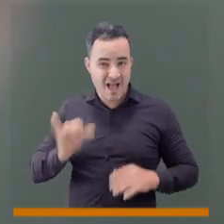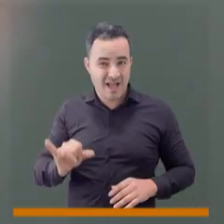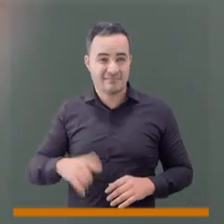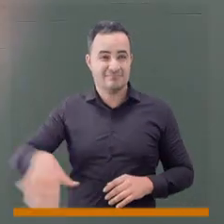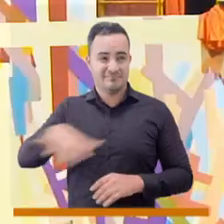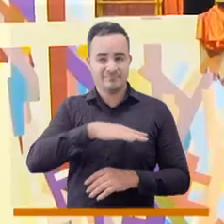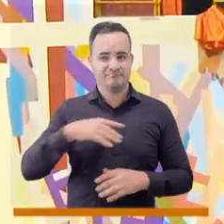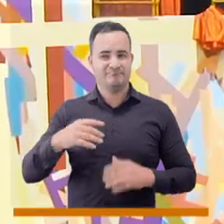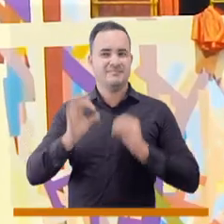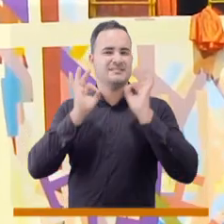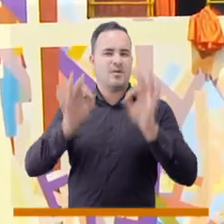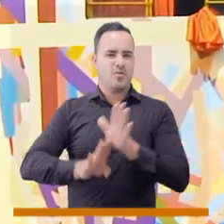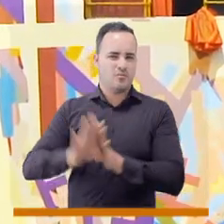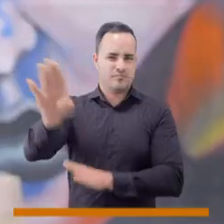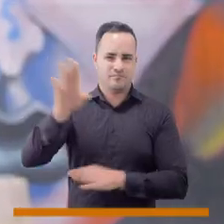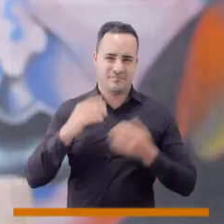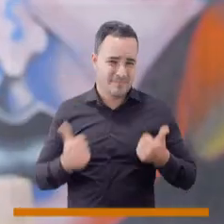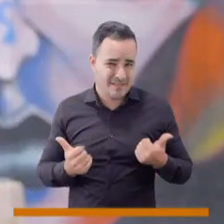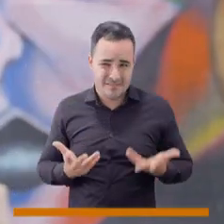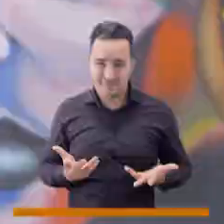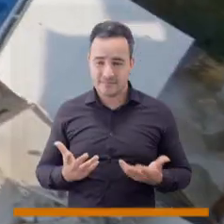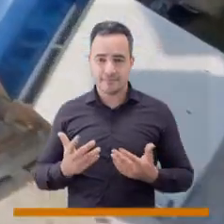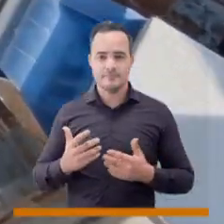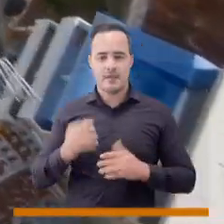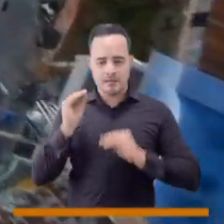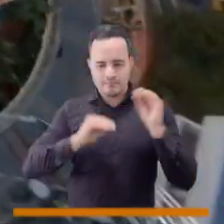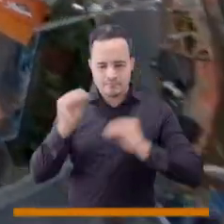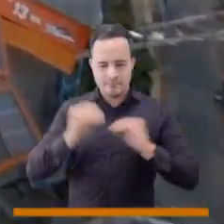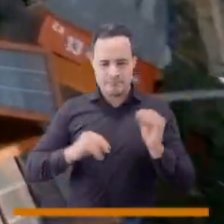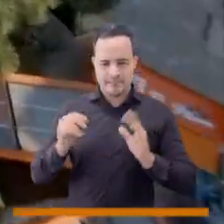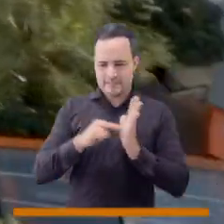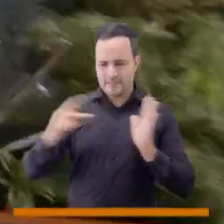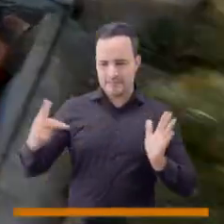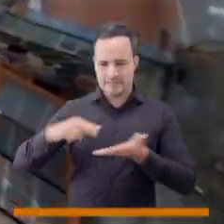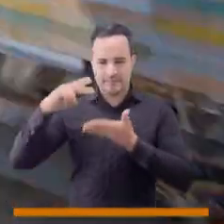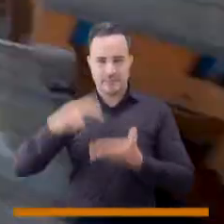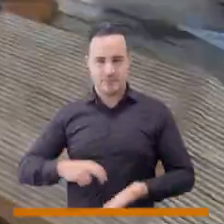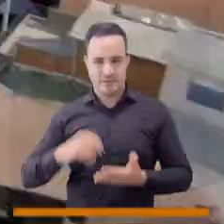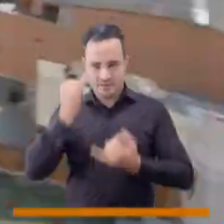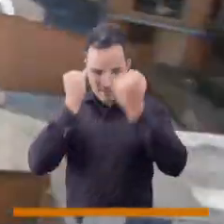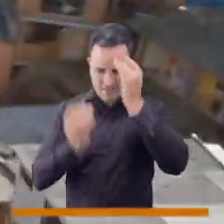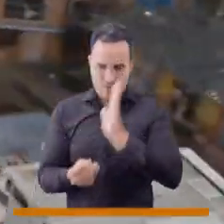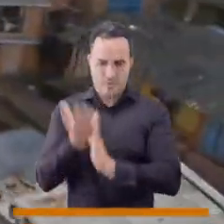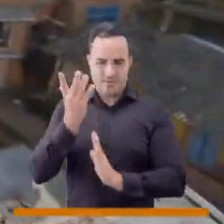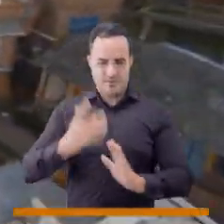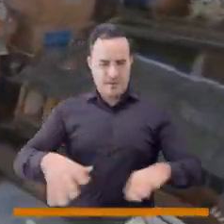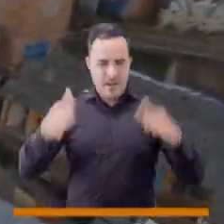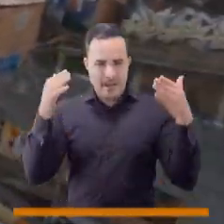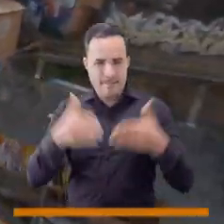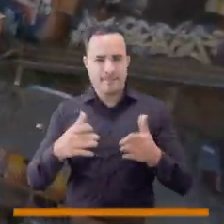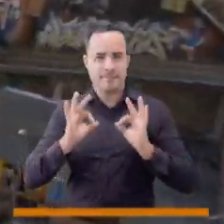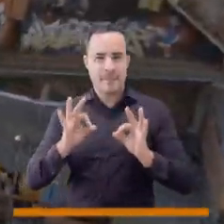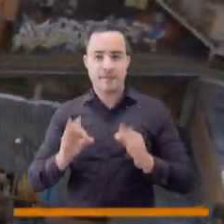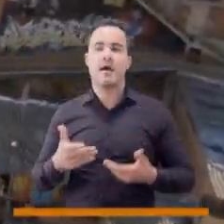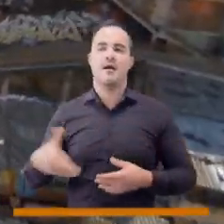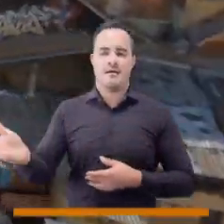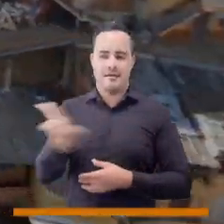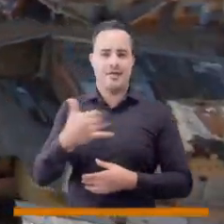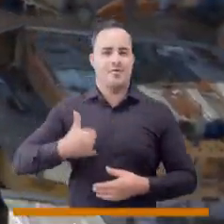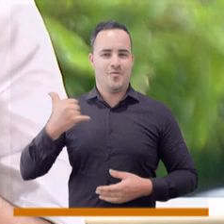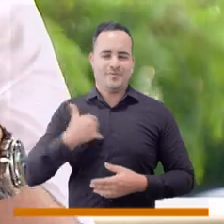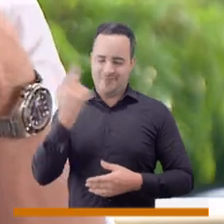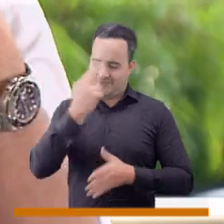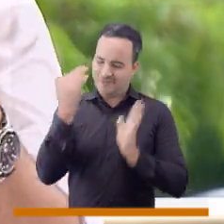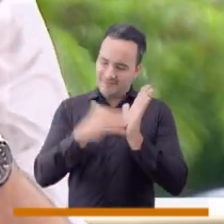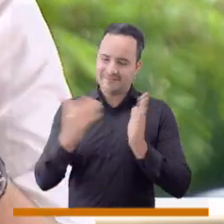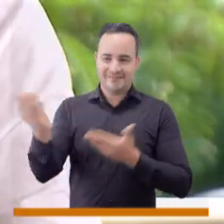tanto futuro, Caterine, y es allá donde nosotros tenemos que apostar al desarrollo óptimo de la ciencia, la tecnología y de la innovación, insisto, involucrando a los